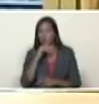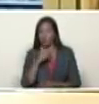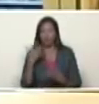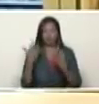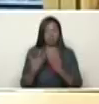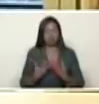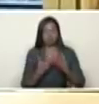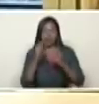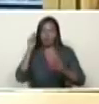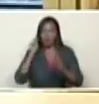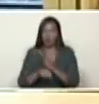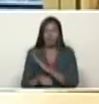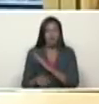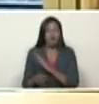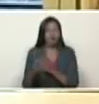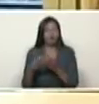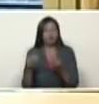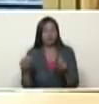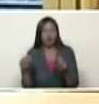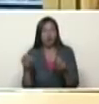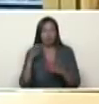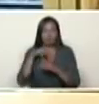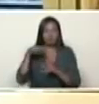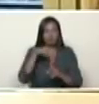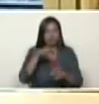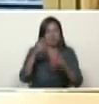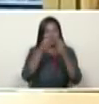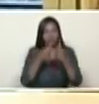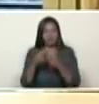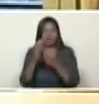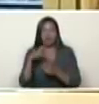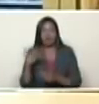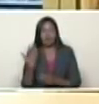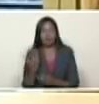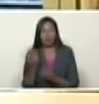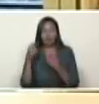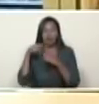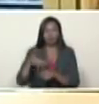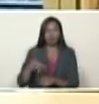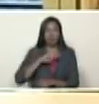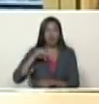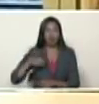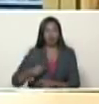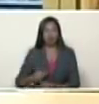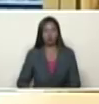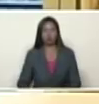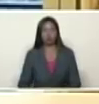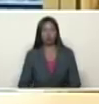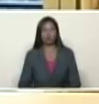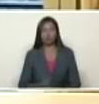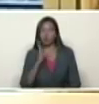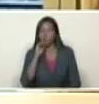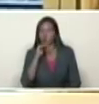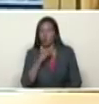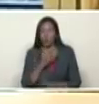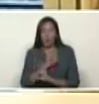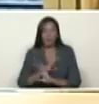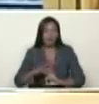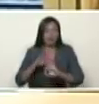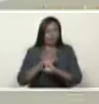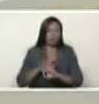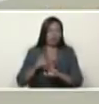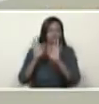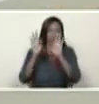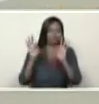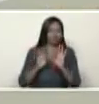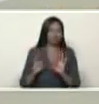económica, bloqueo criminal, persecución financiera que pueda con nosotros, no habrá ninguna